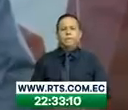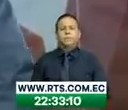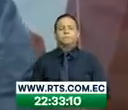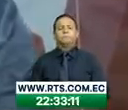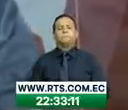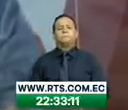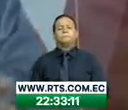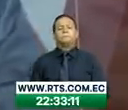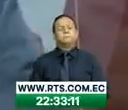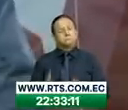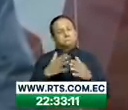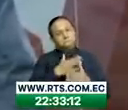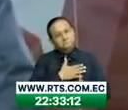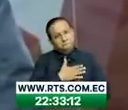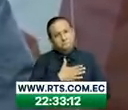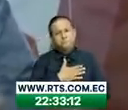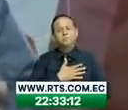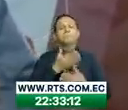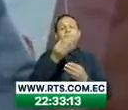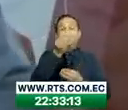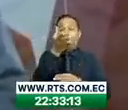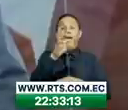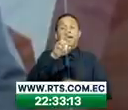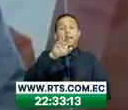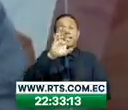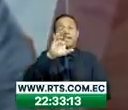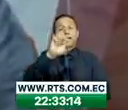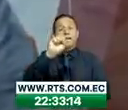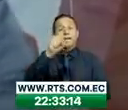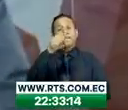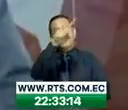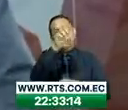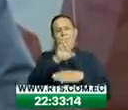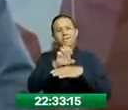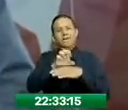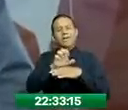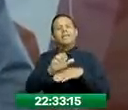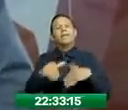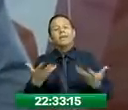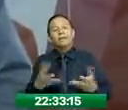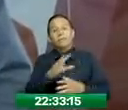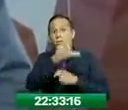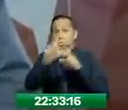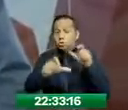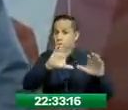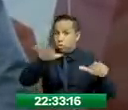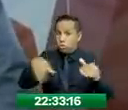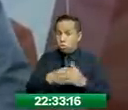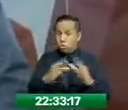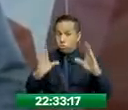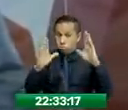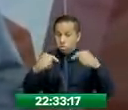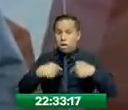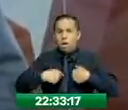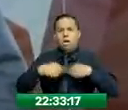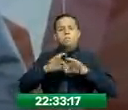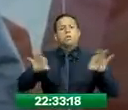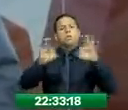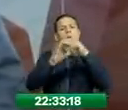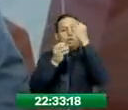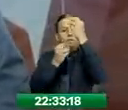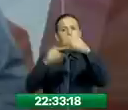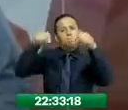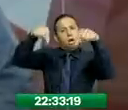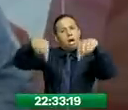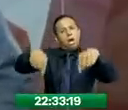y cómo están amigos de rts adrián hay en el estudio también para toda la teleaudiencia es importante informar lo que está ocurriendo acá en